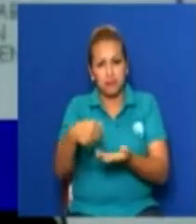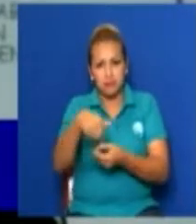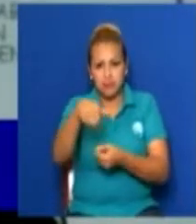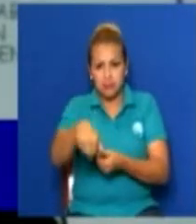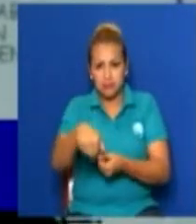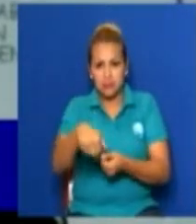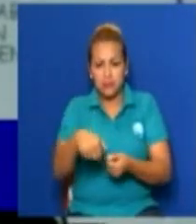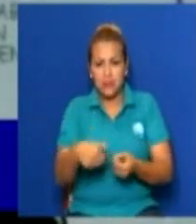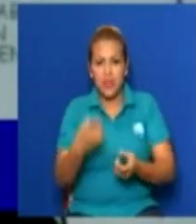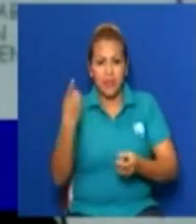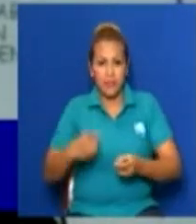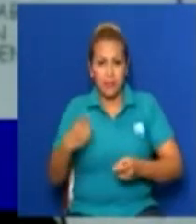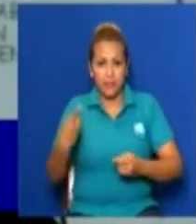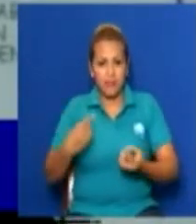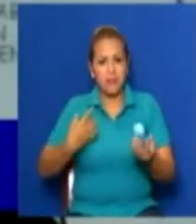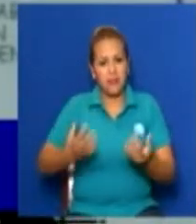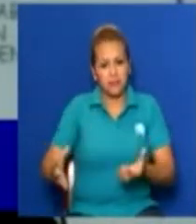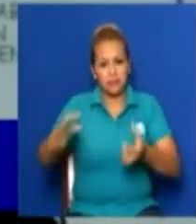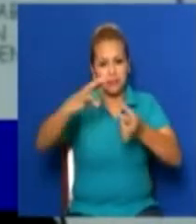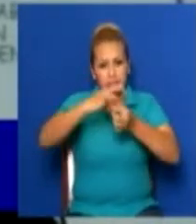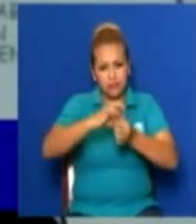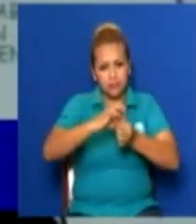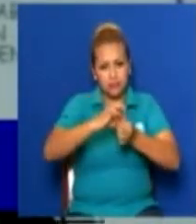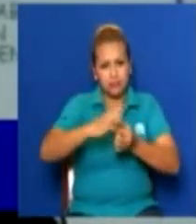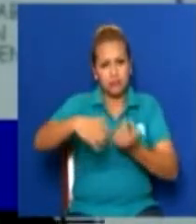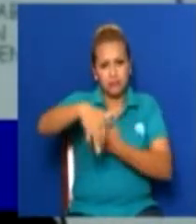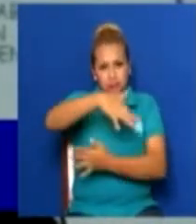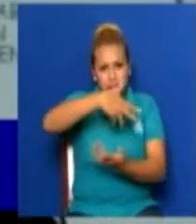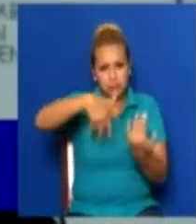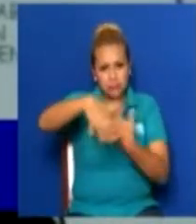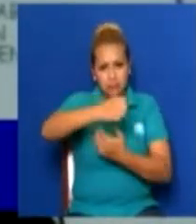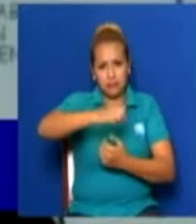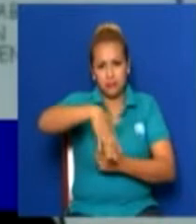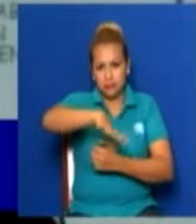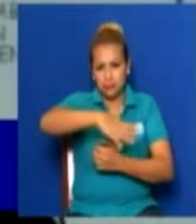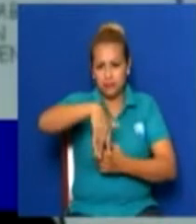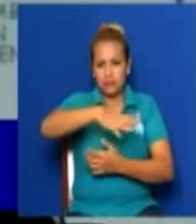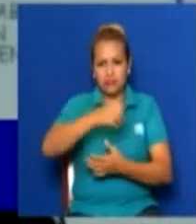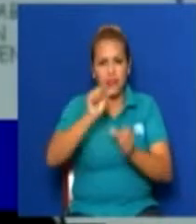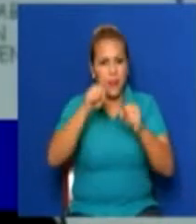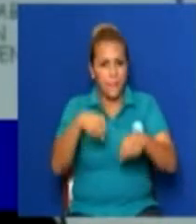del derecho de asociación de los y las de los trabajadores y